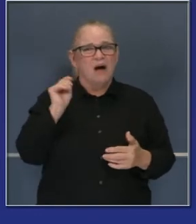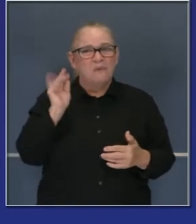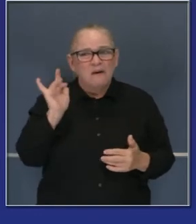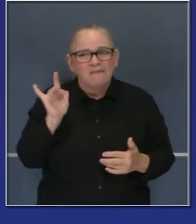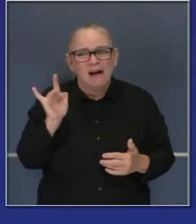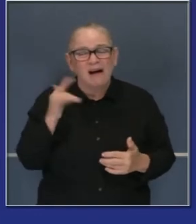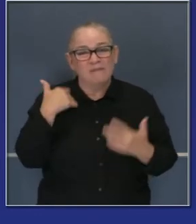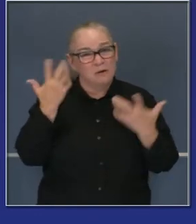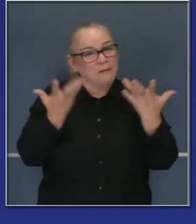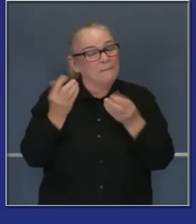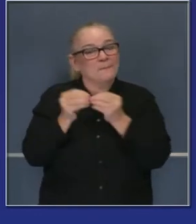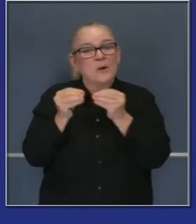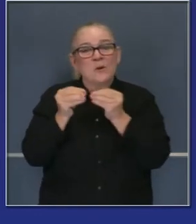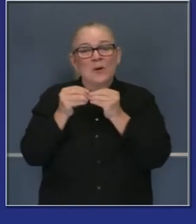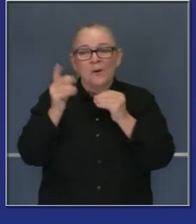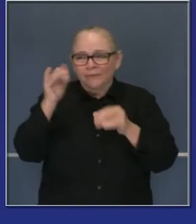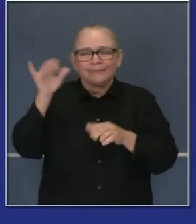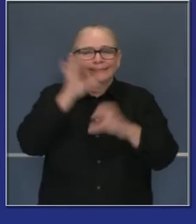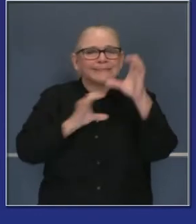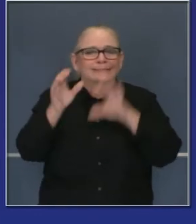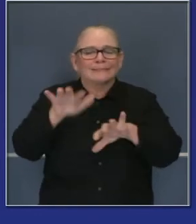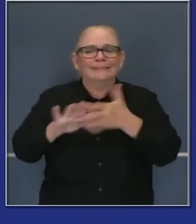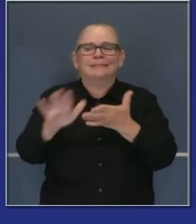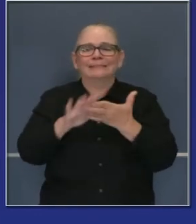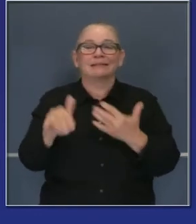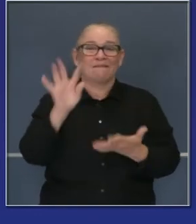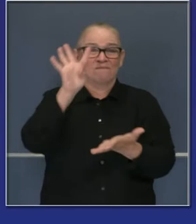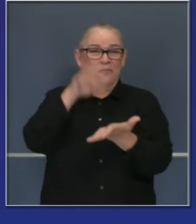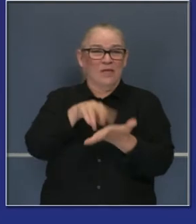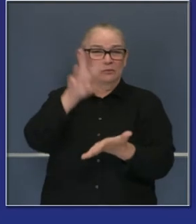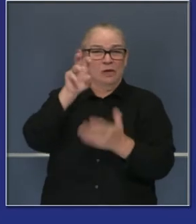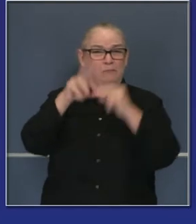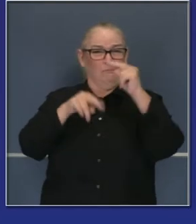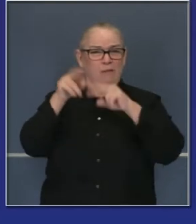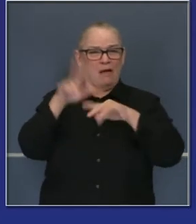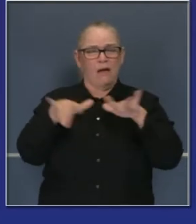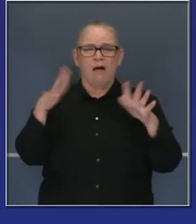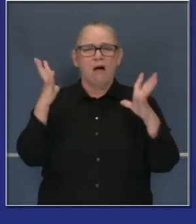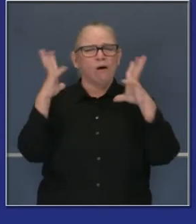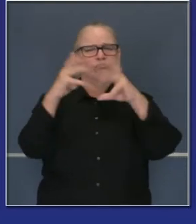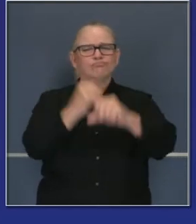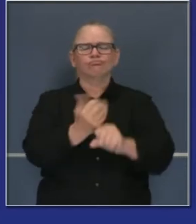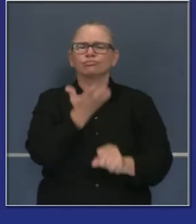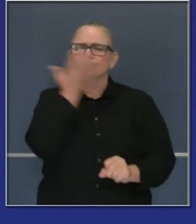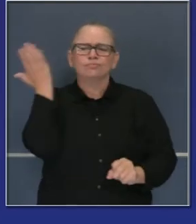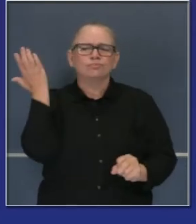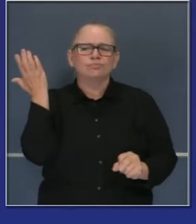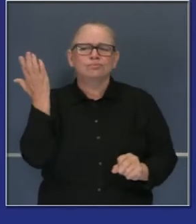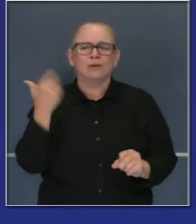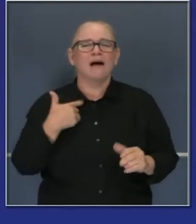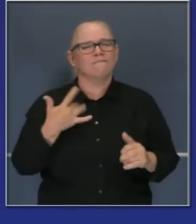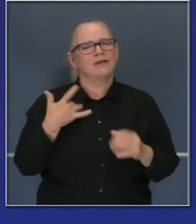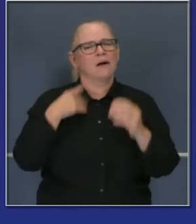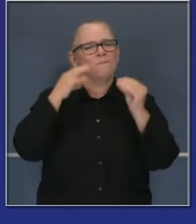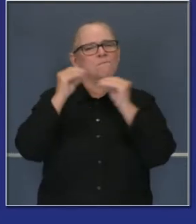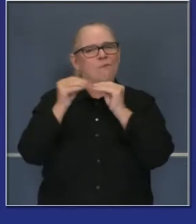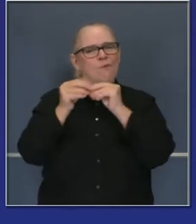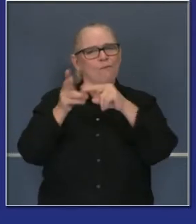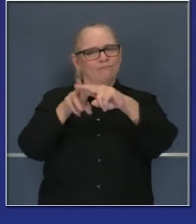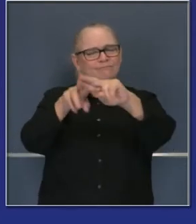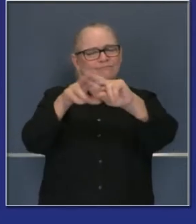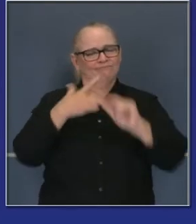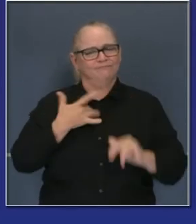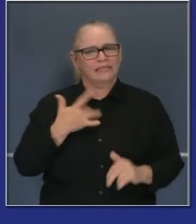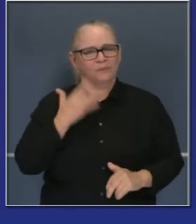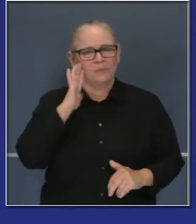de nuevo a las áreas y repoblando las áreas 4200 o mejor dicho más de 4200 estructuras se han